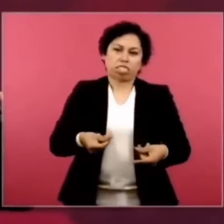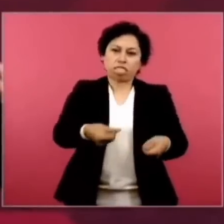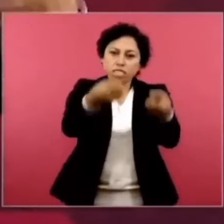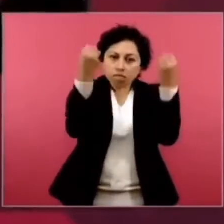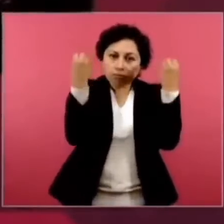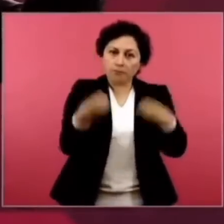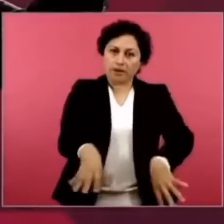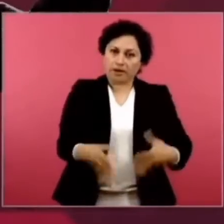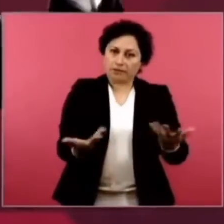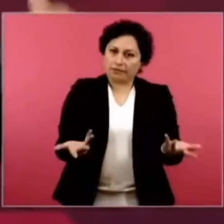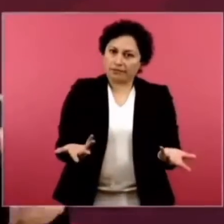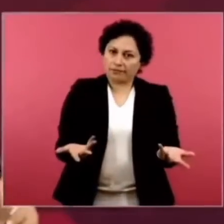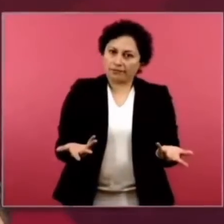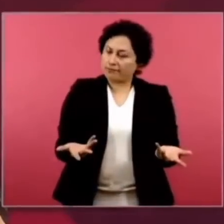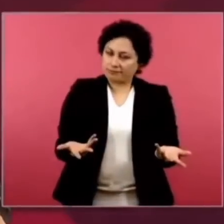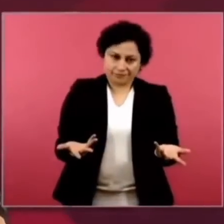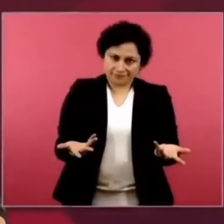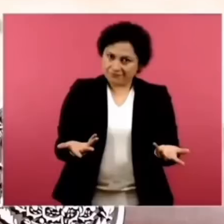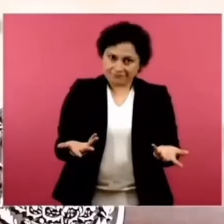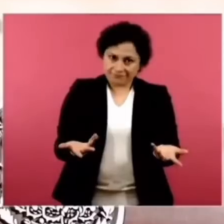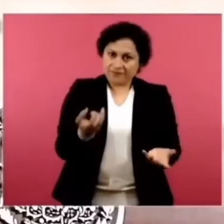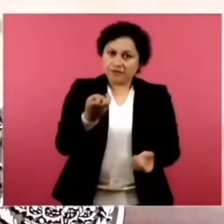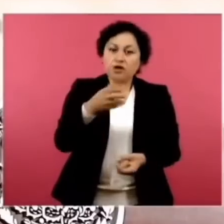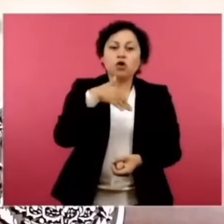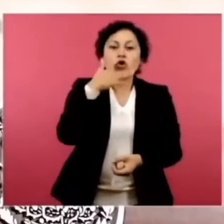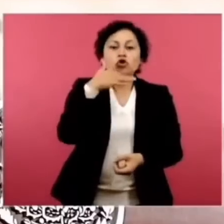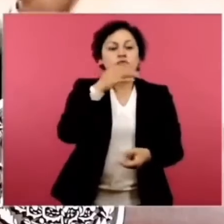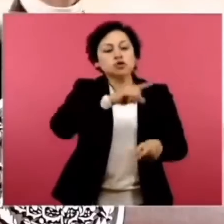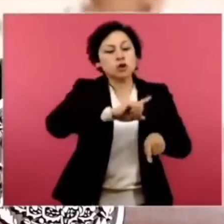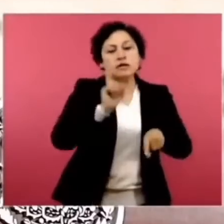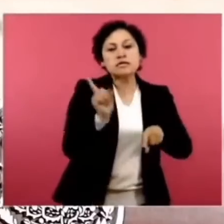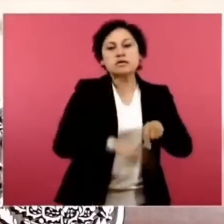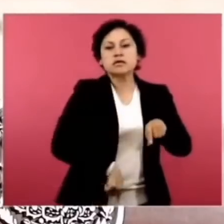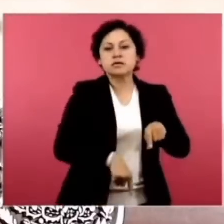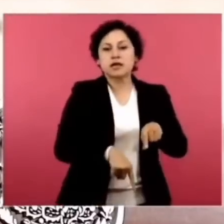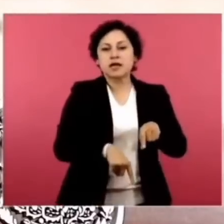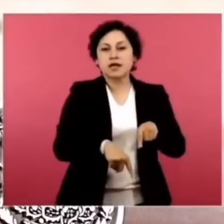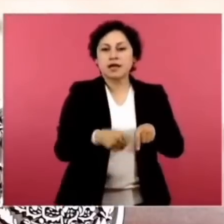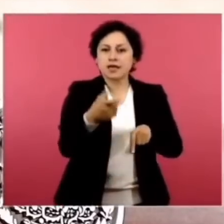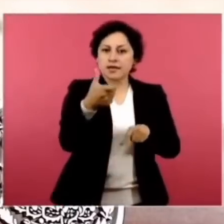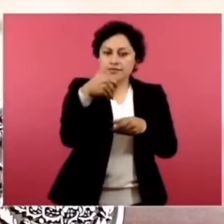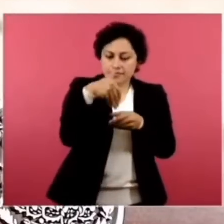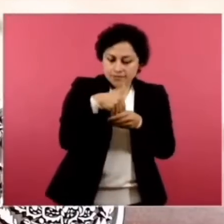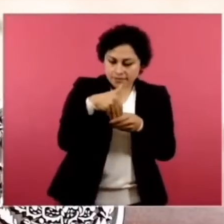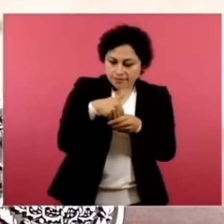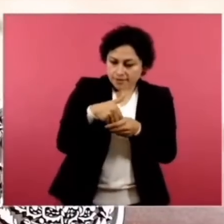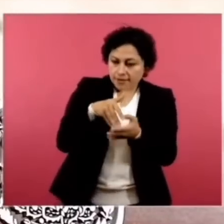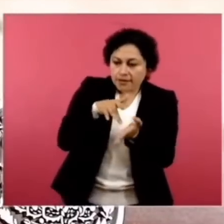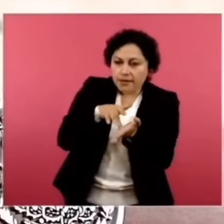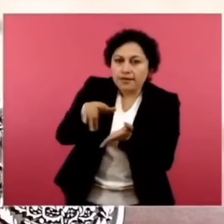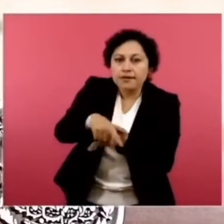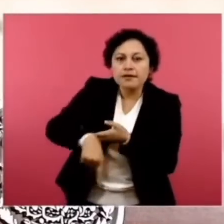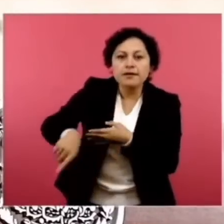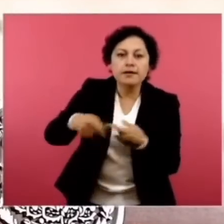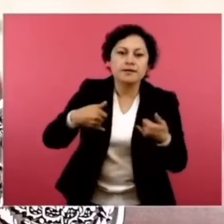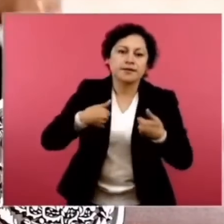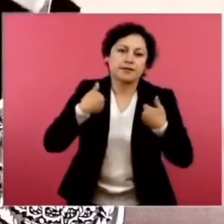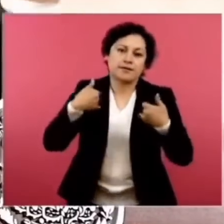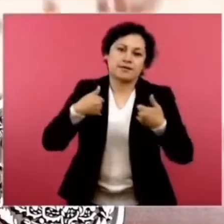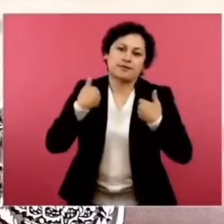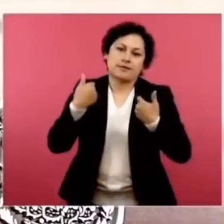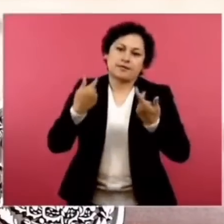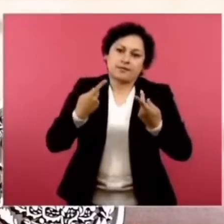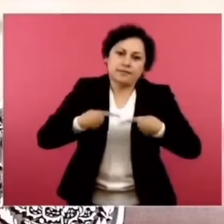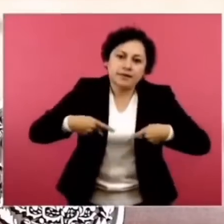en beneficio de la gente. Entonces, si no hay corrupción, si no